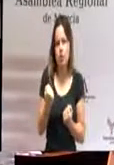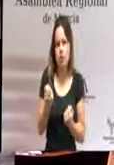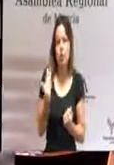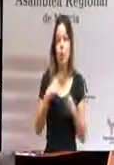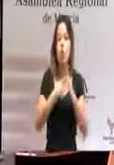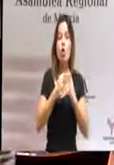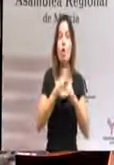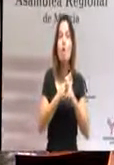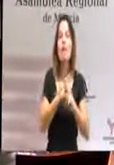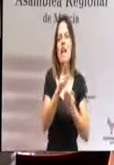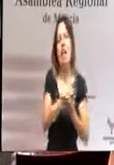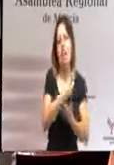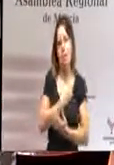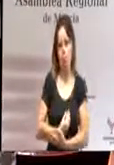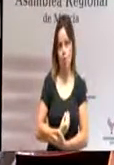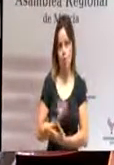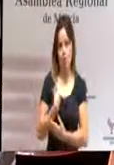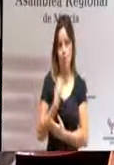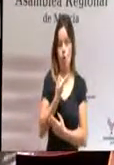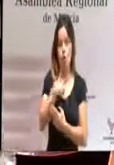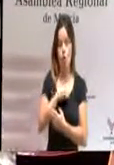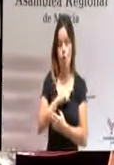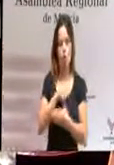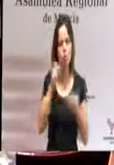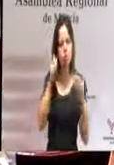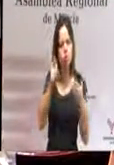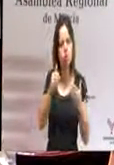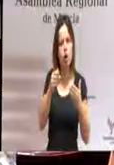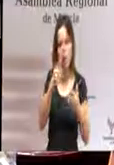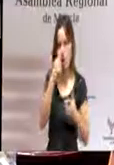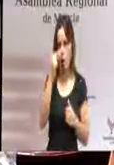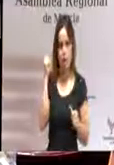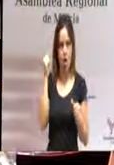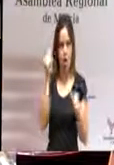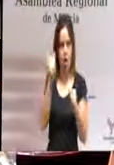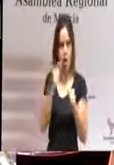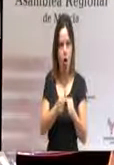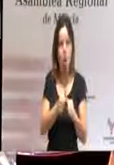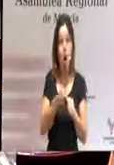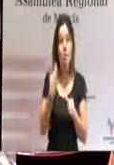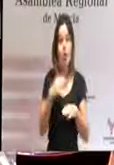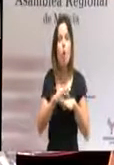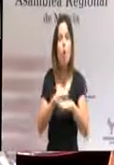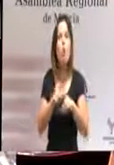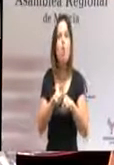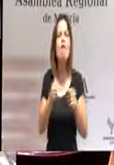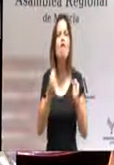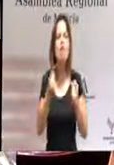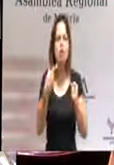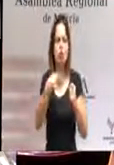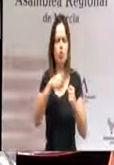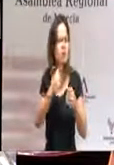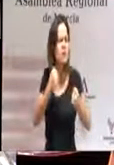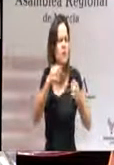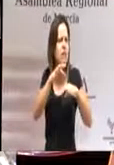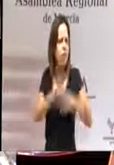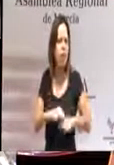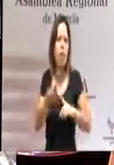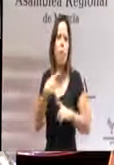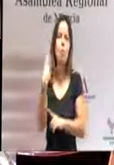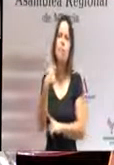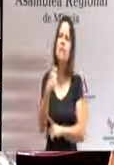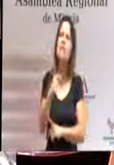llamado Región de Murcia, al que nos hemos dedicado durante el último año, guiados por la fuerza y el convencimiento de un